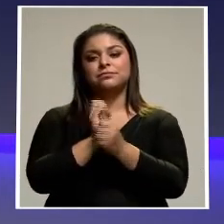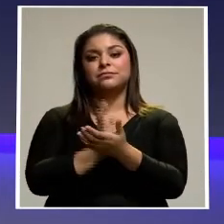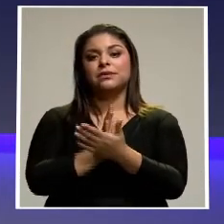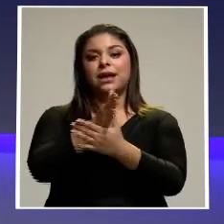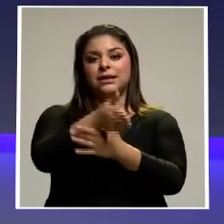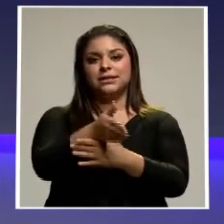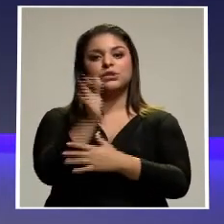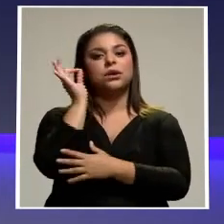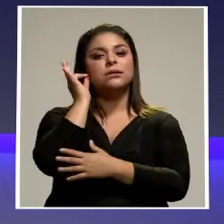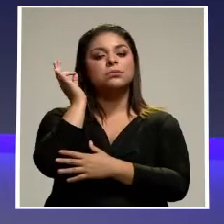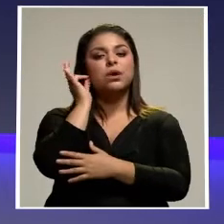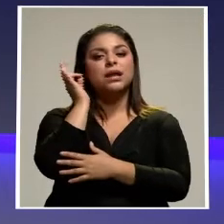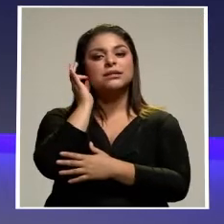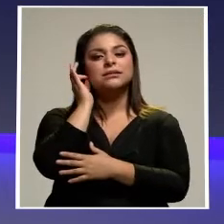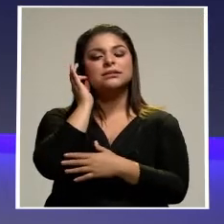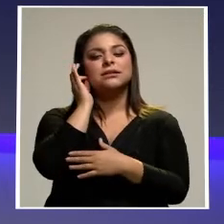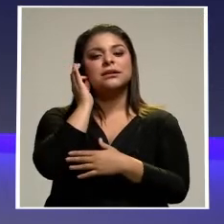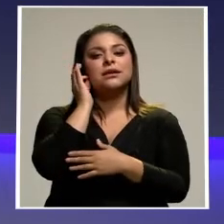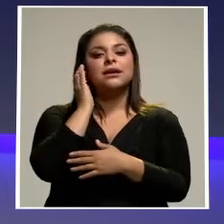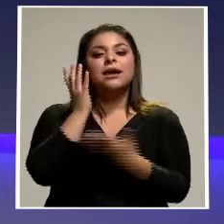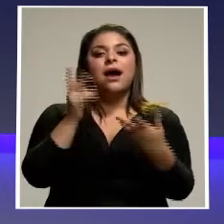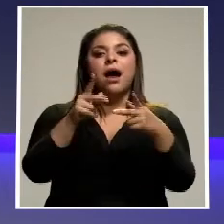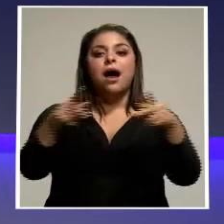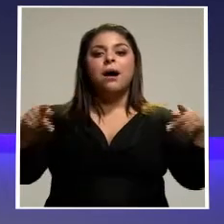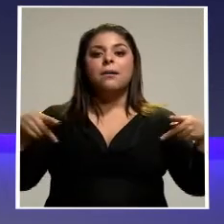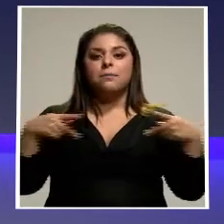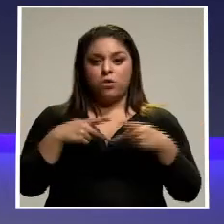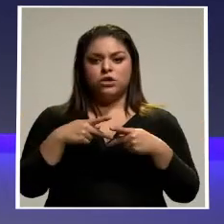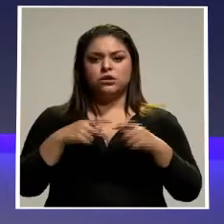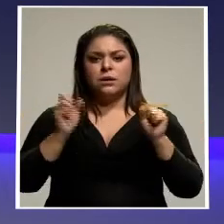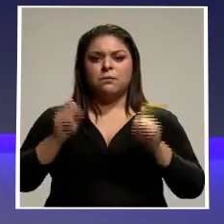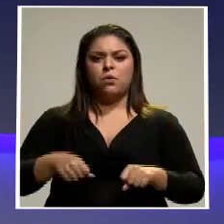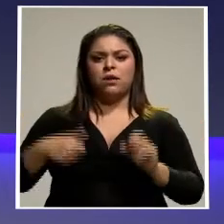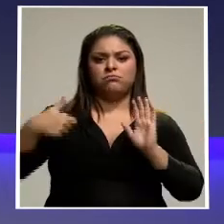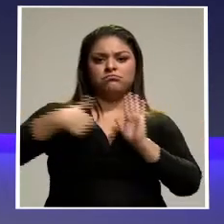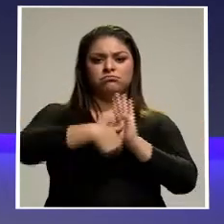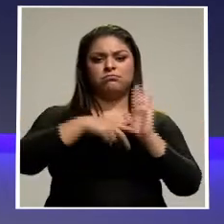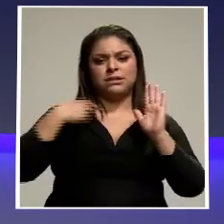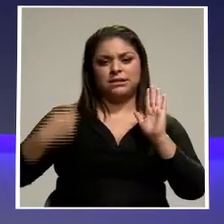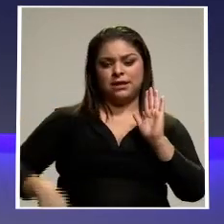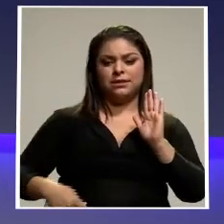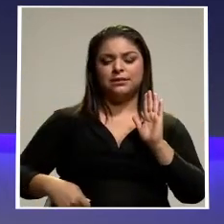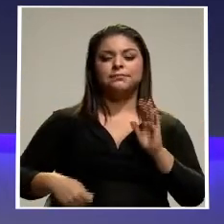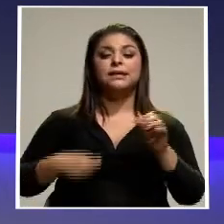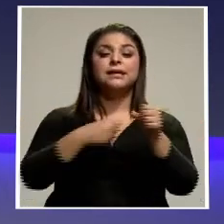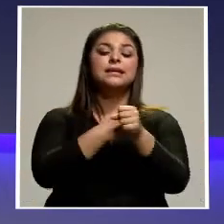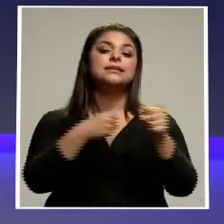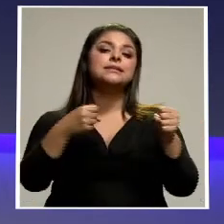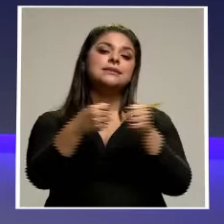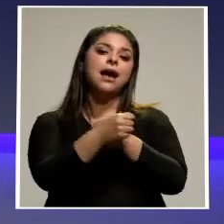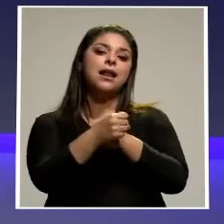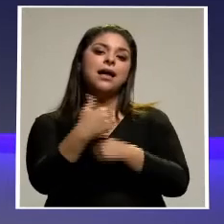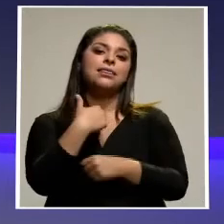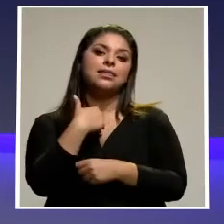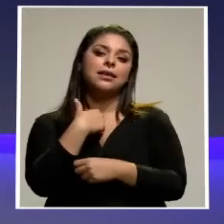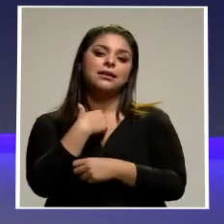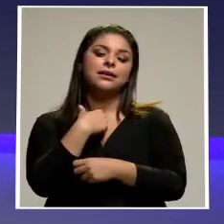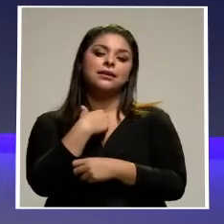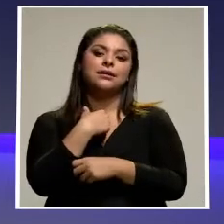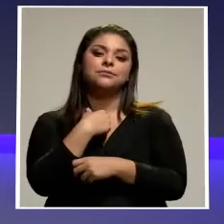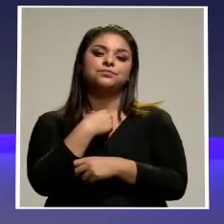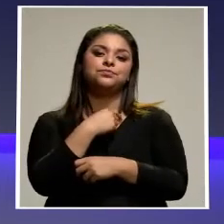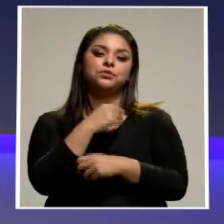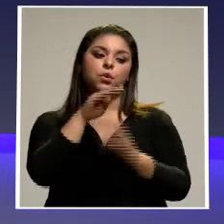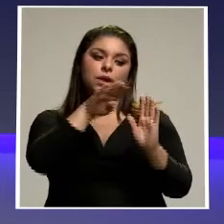de las mujeres a puestos de elección popular, y la sala tiene una sentencia que es la de la